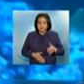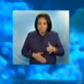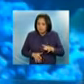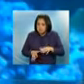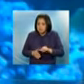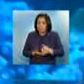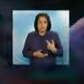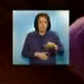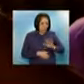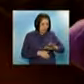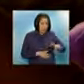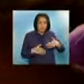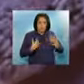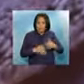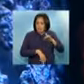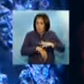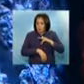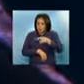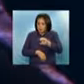sus favoritas.